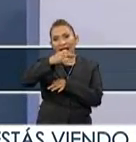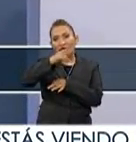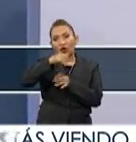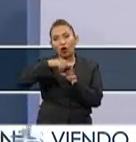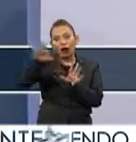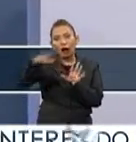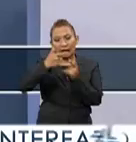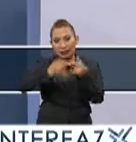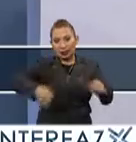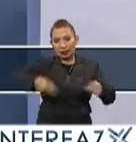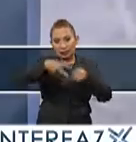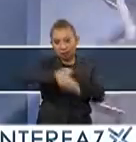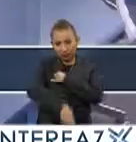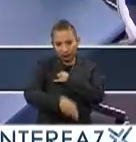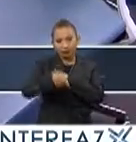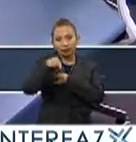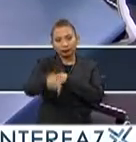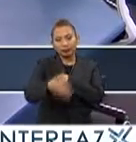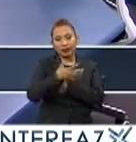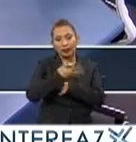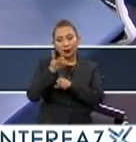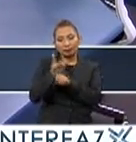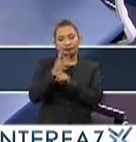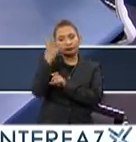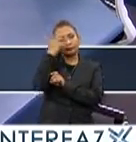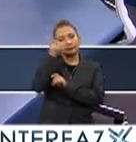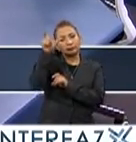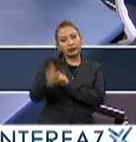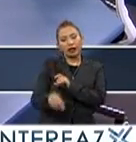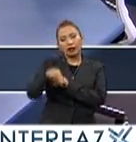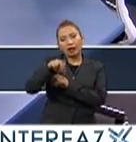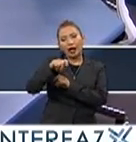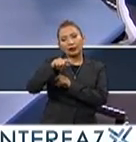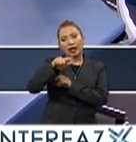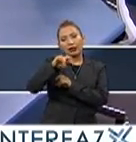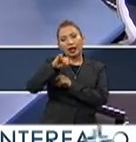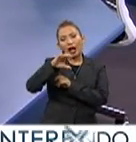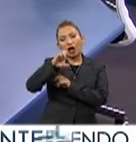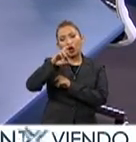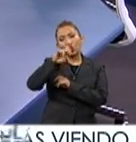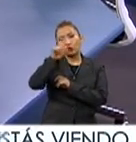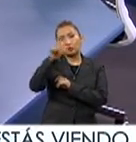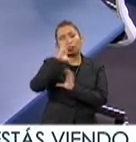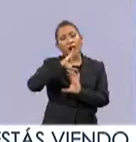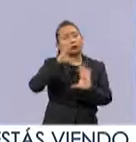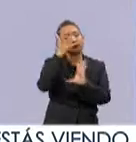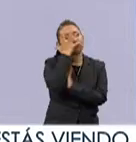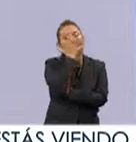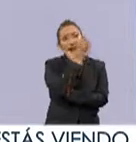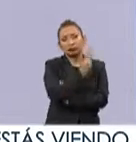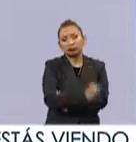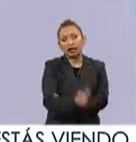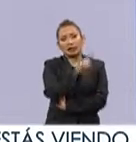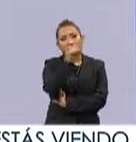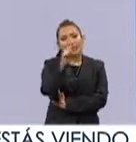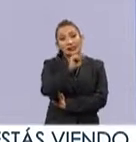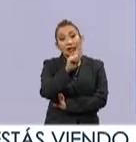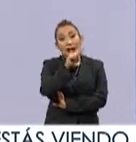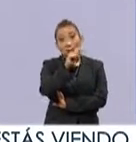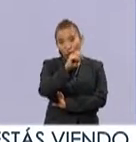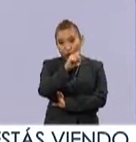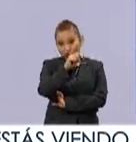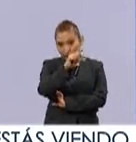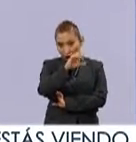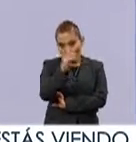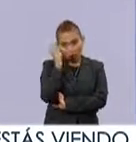acto inaugural. En el acto inaugural vamos a tener a la bellísima Natalia Cruz, que canta como Los Ángeles en zapoteco, por si no